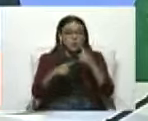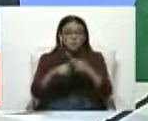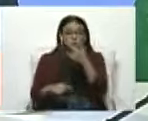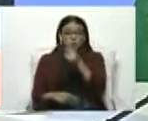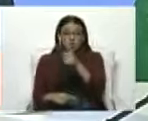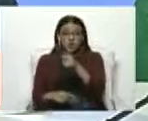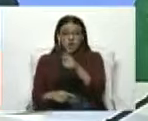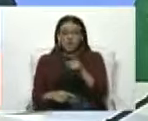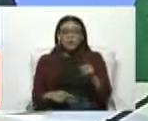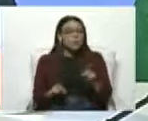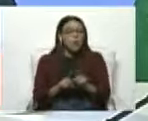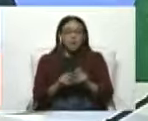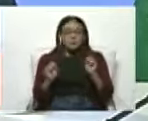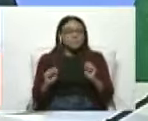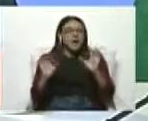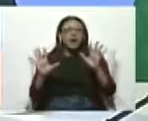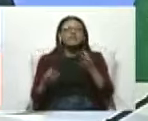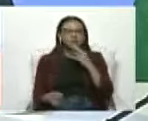es extraordinario, de verdad, mire.